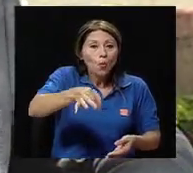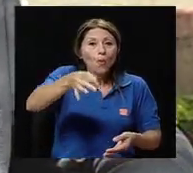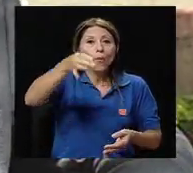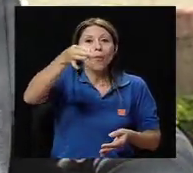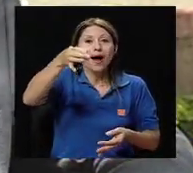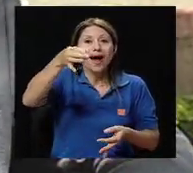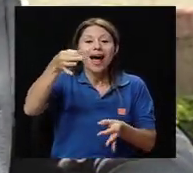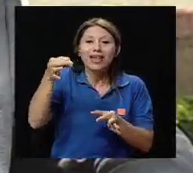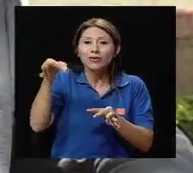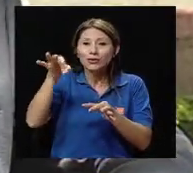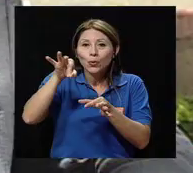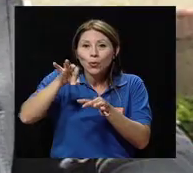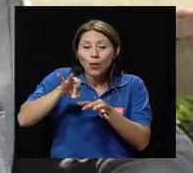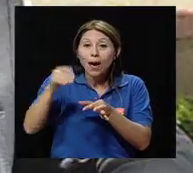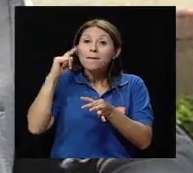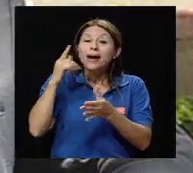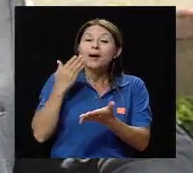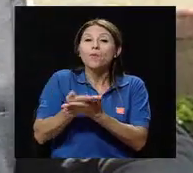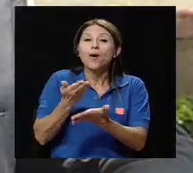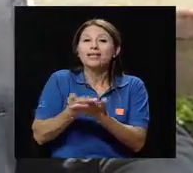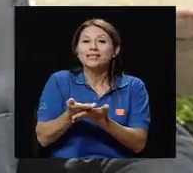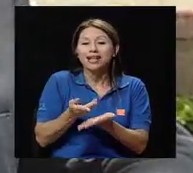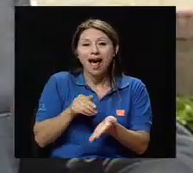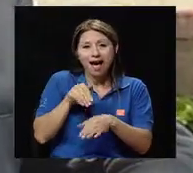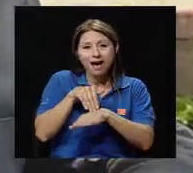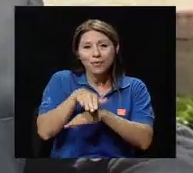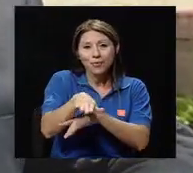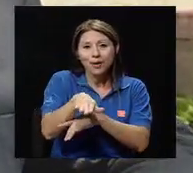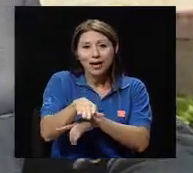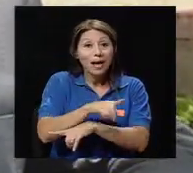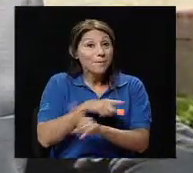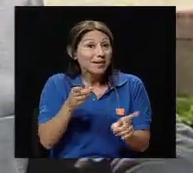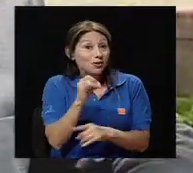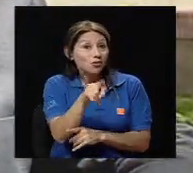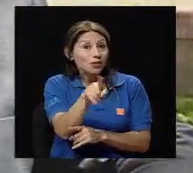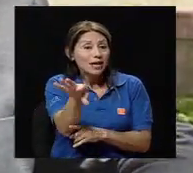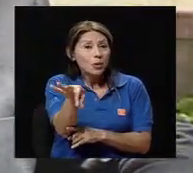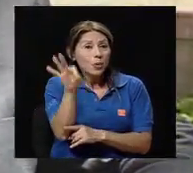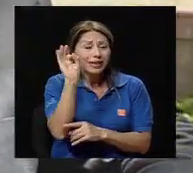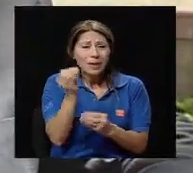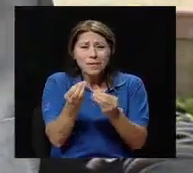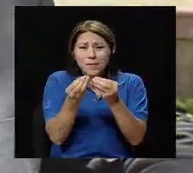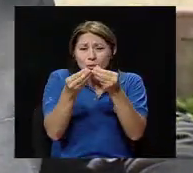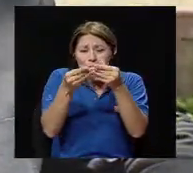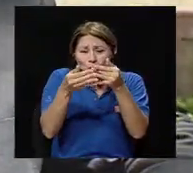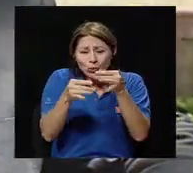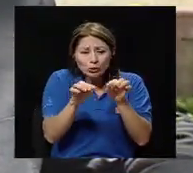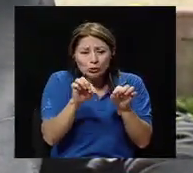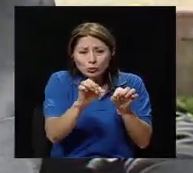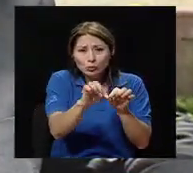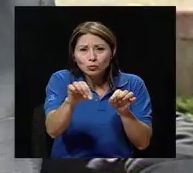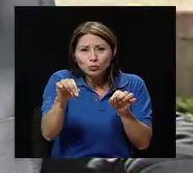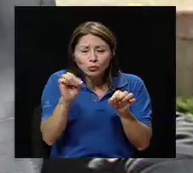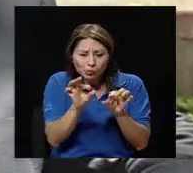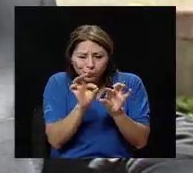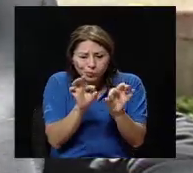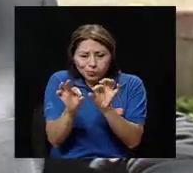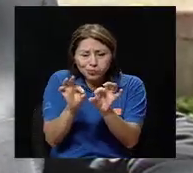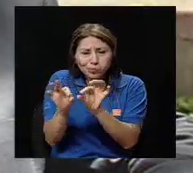por ejemplo encontrásemos una concentración muy alta, como decía Adrián,